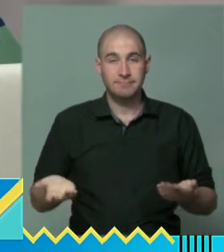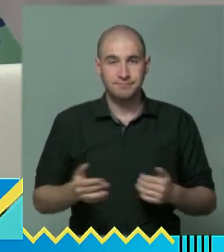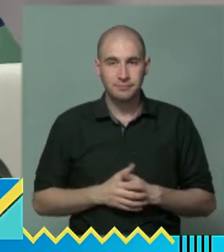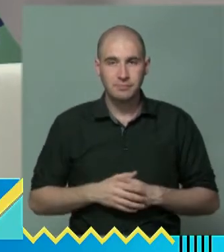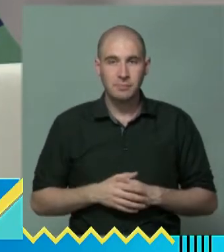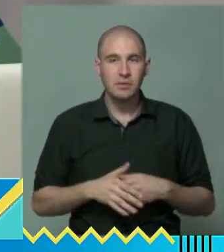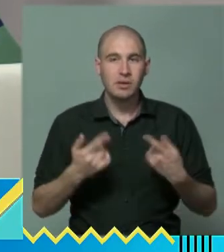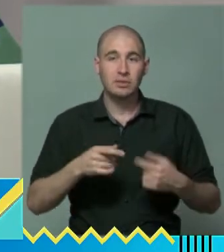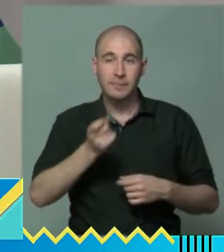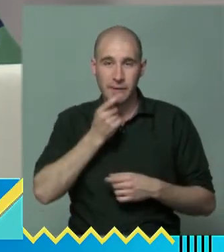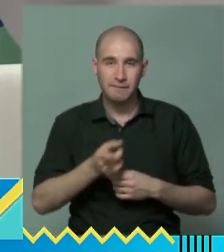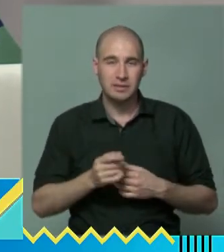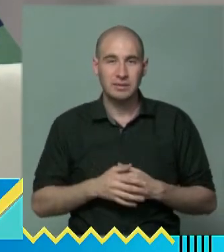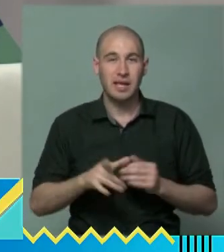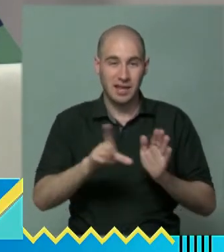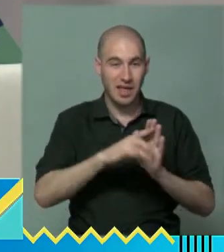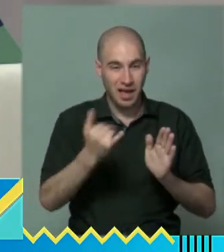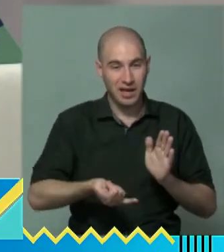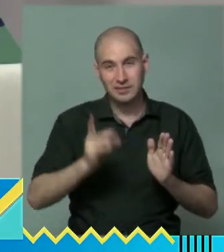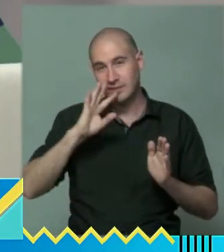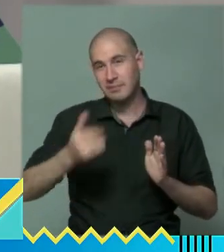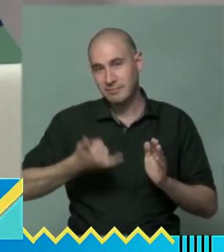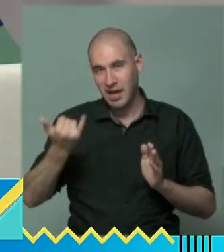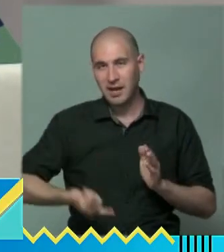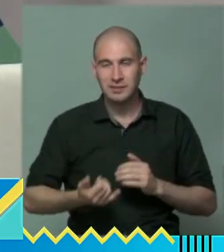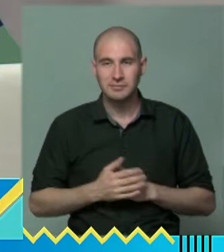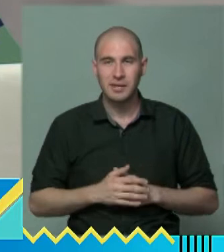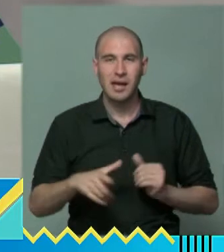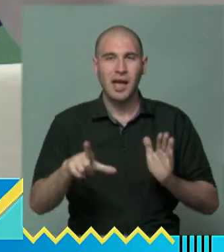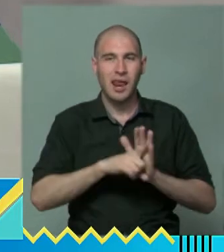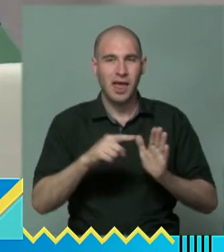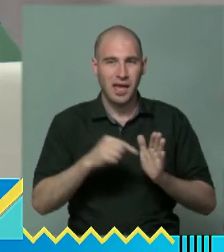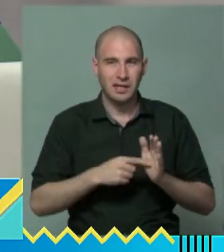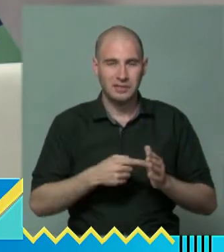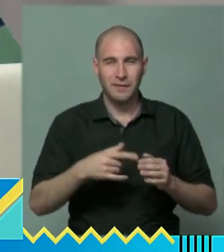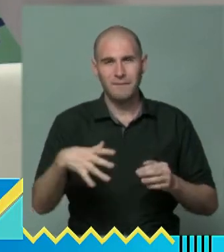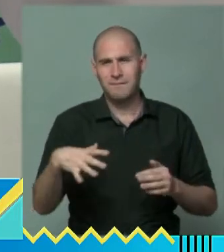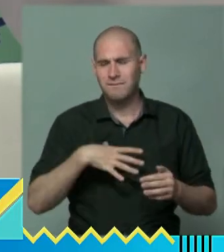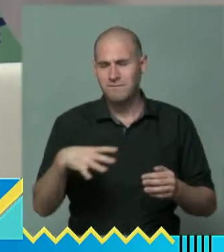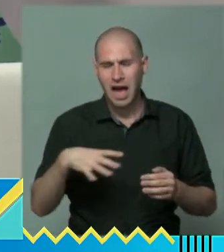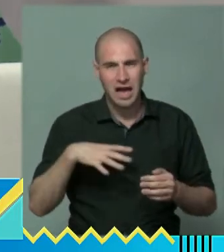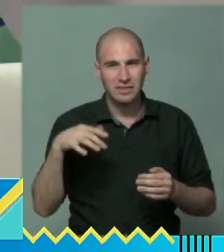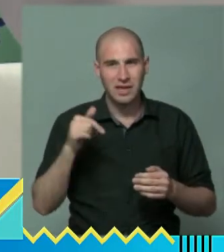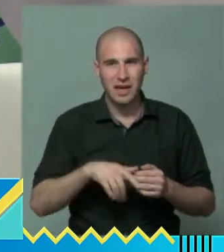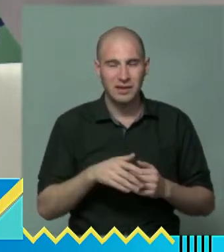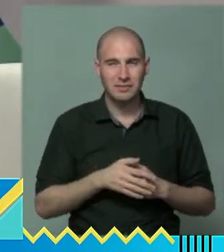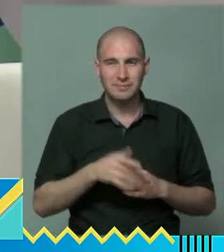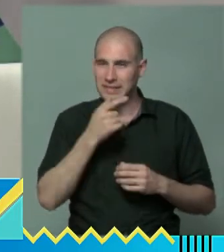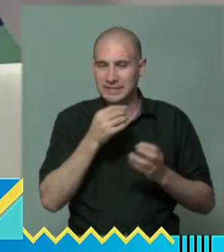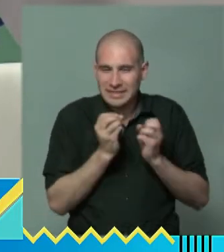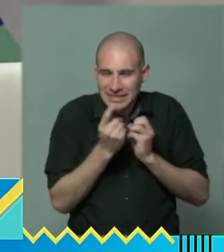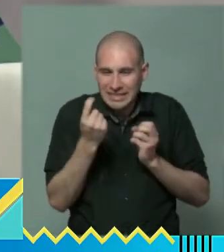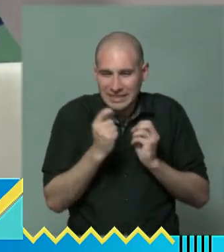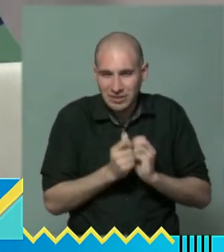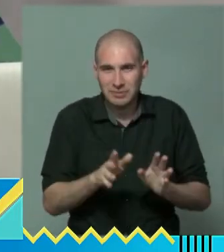Vamos a hacerlo más sencillo todavía. Echa la ley, echa la trampa. Esta ley está tan verde, digamos, que estamos en el parto de la